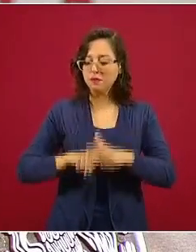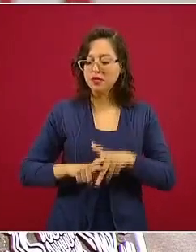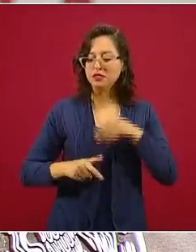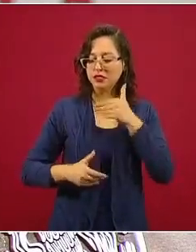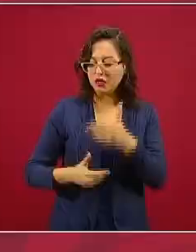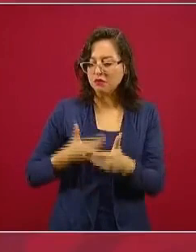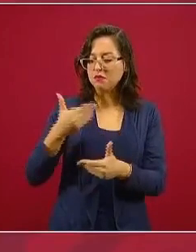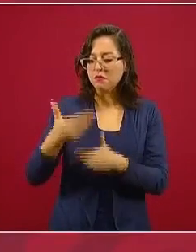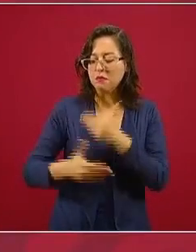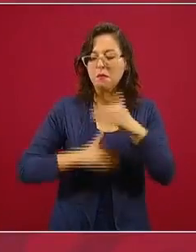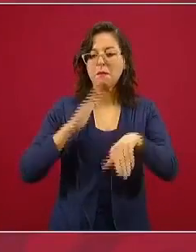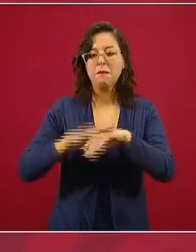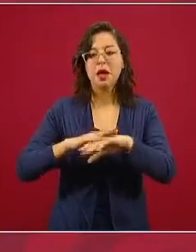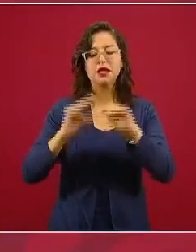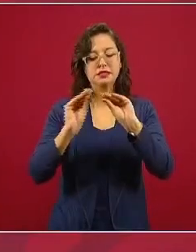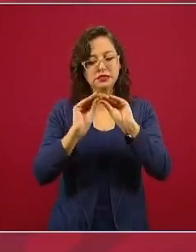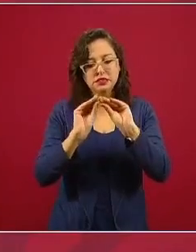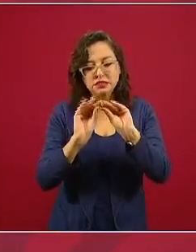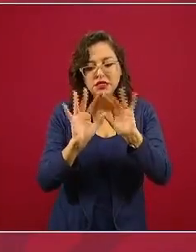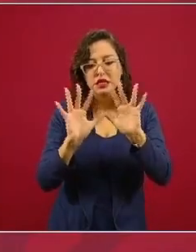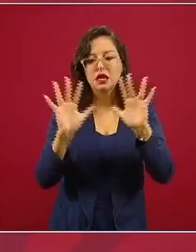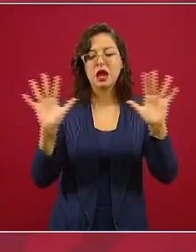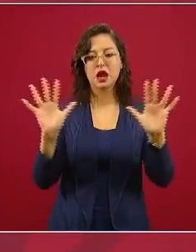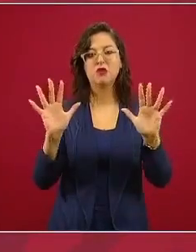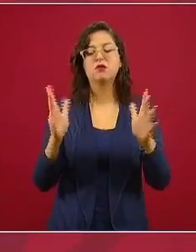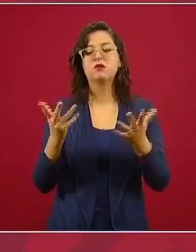informan que uno de los